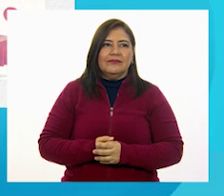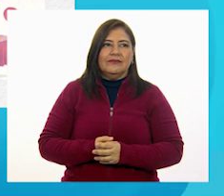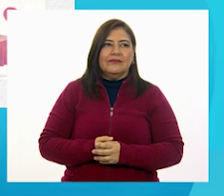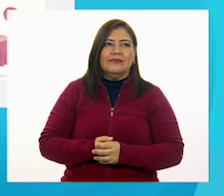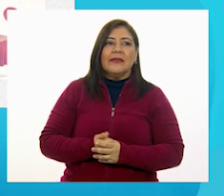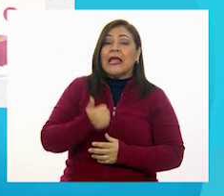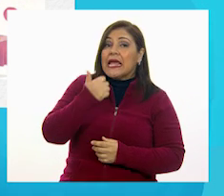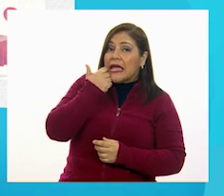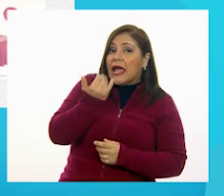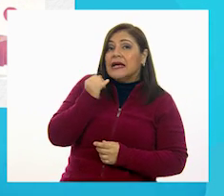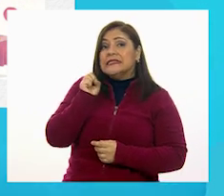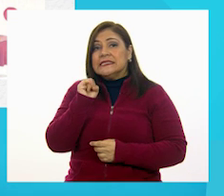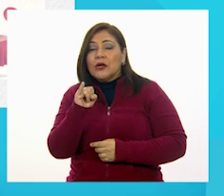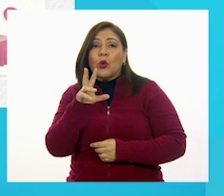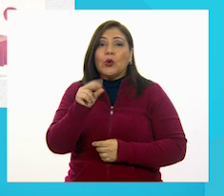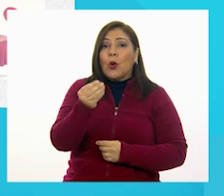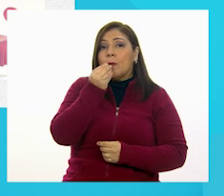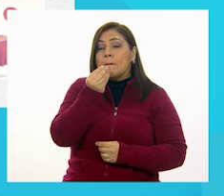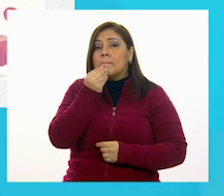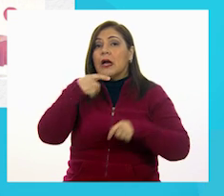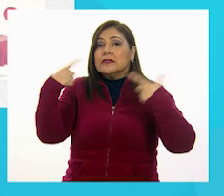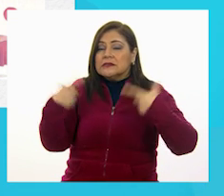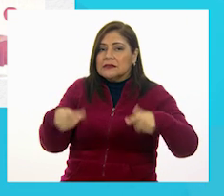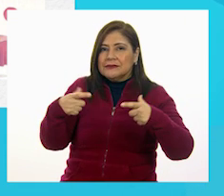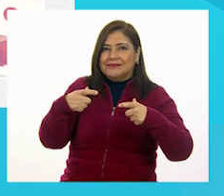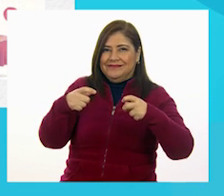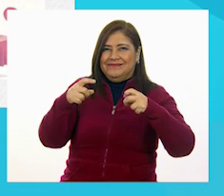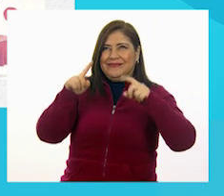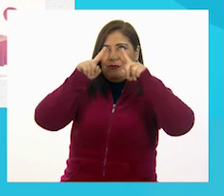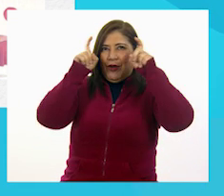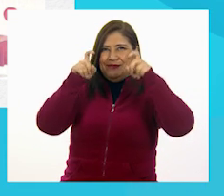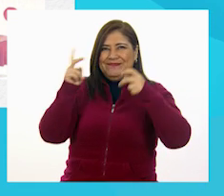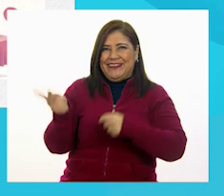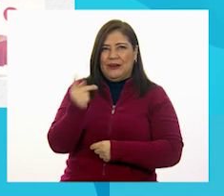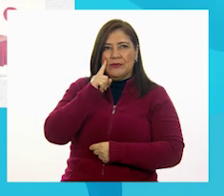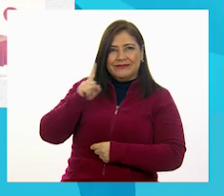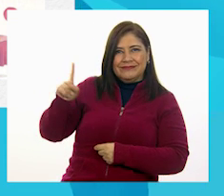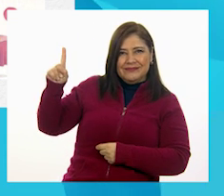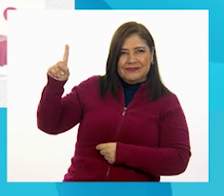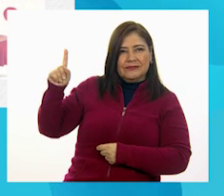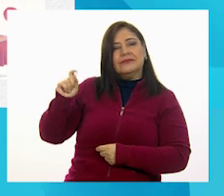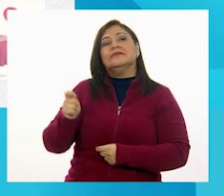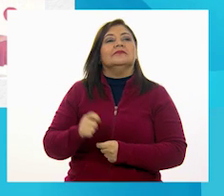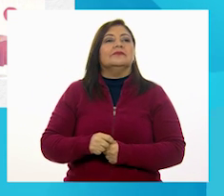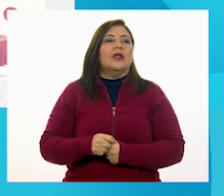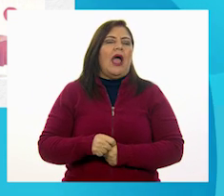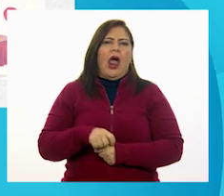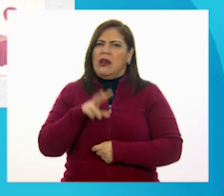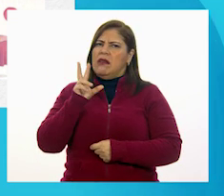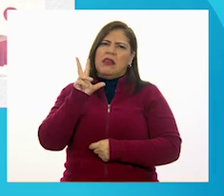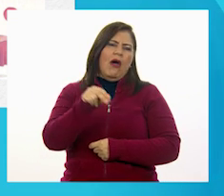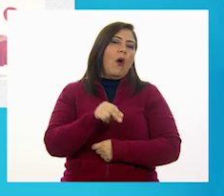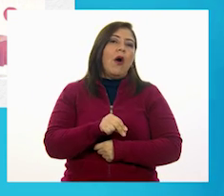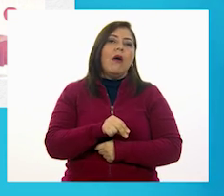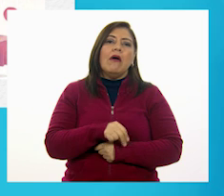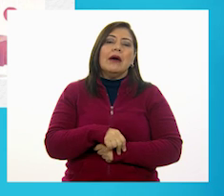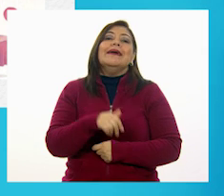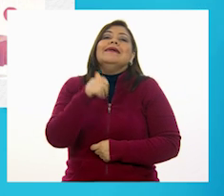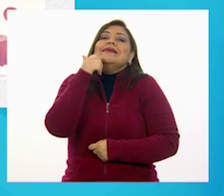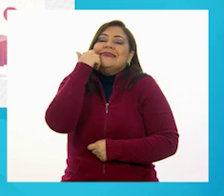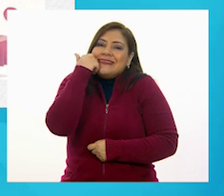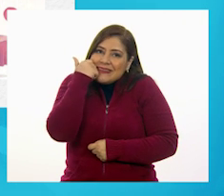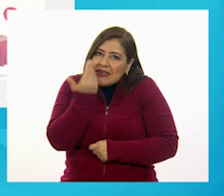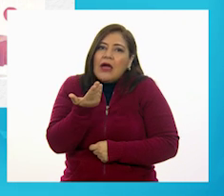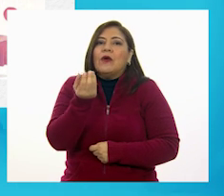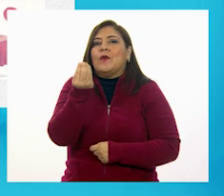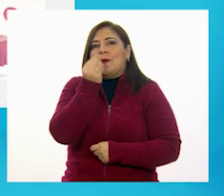¿Quieres o no quieres comer pastel? Ahorita vamos a ver lo de los amigos. No, quiero comer